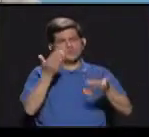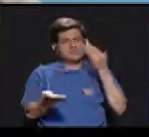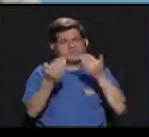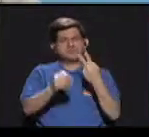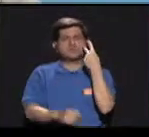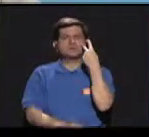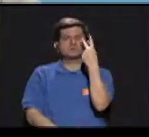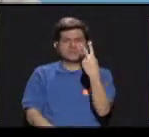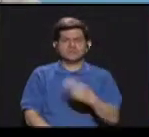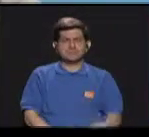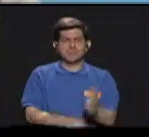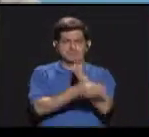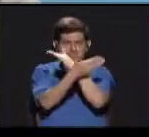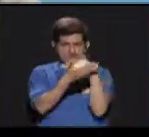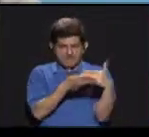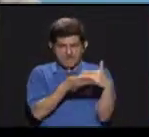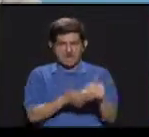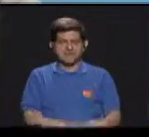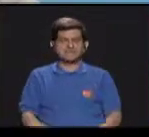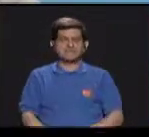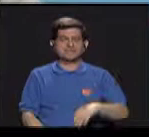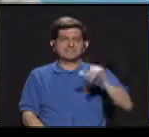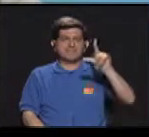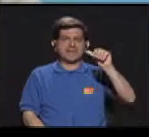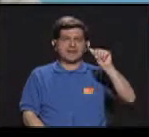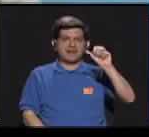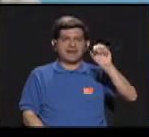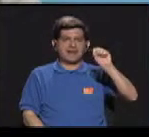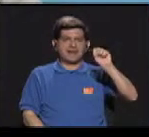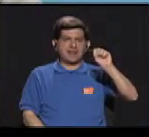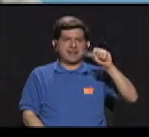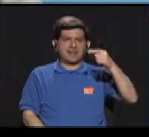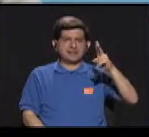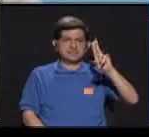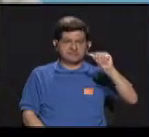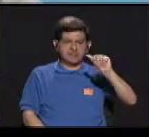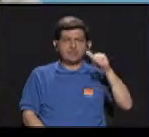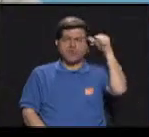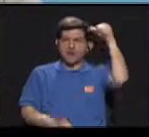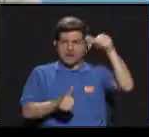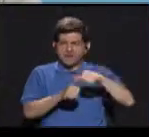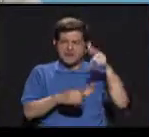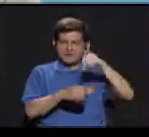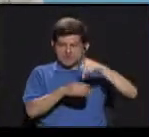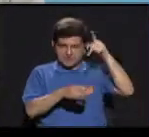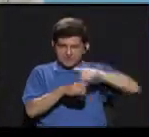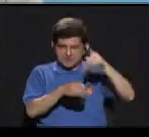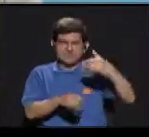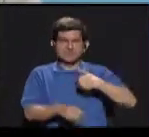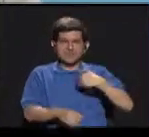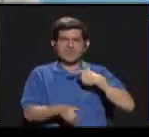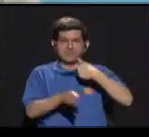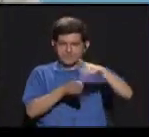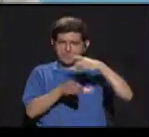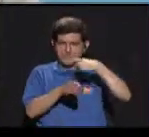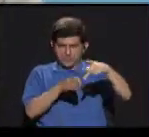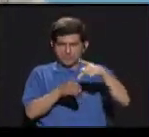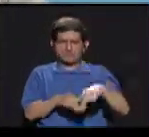podríamos ver un fragmento de La Cegua en la que vamos a recordar la